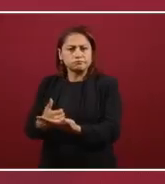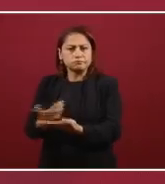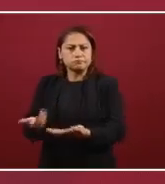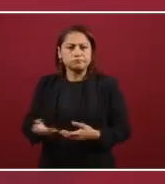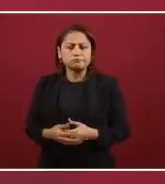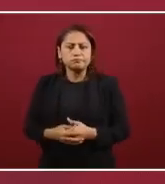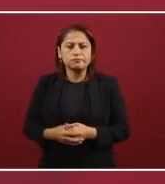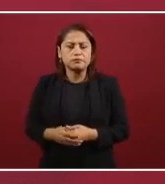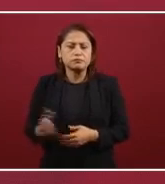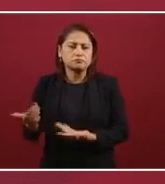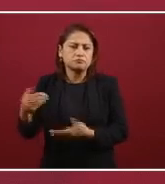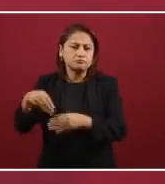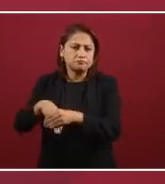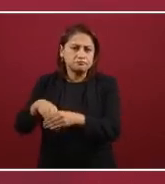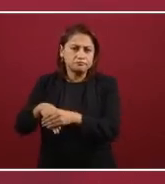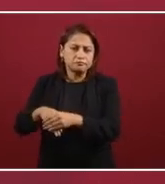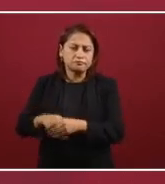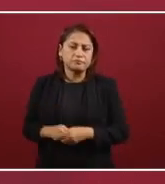Entonces,